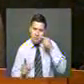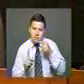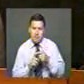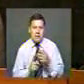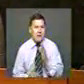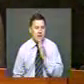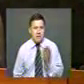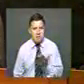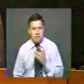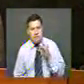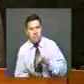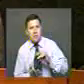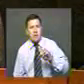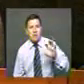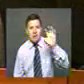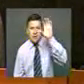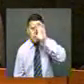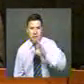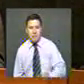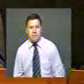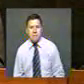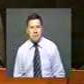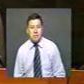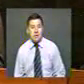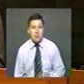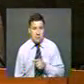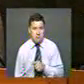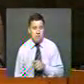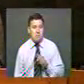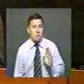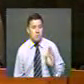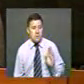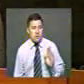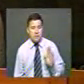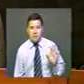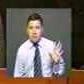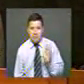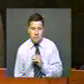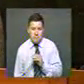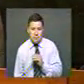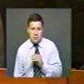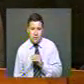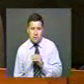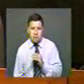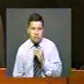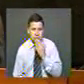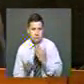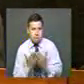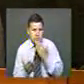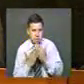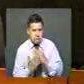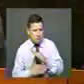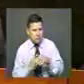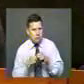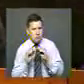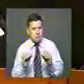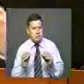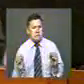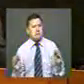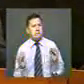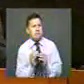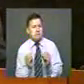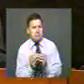a quienes vinieron de otros países. Ellos merecen toda nuestra gratitud, y mucho